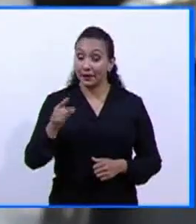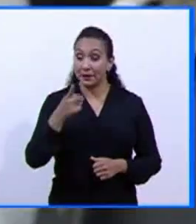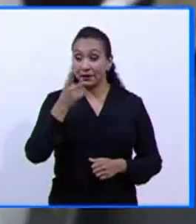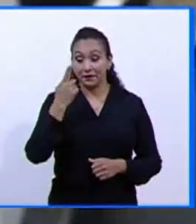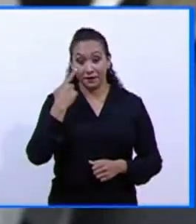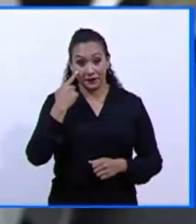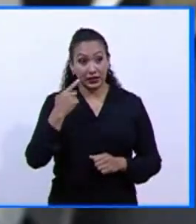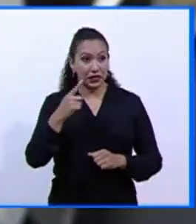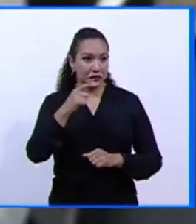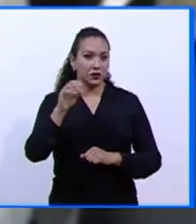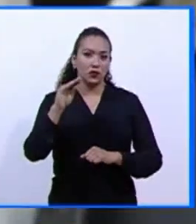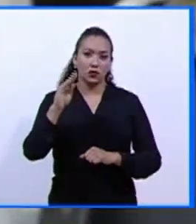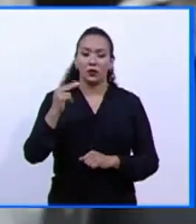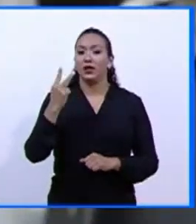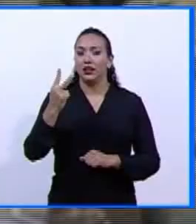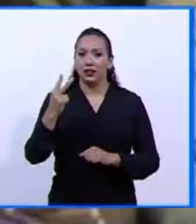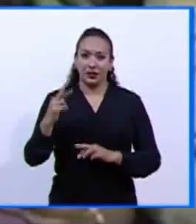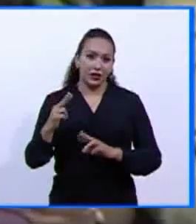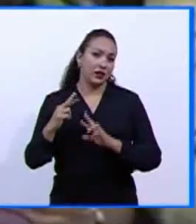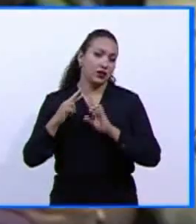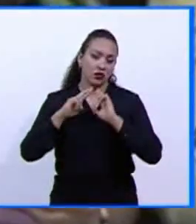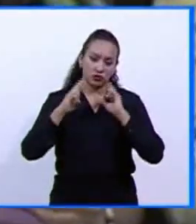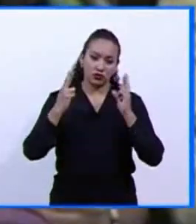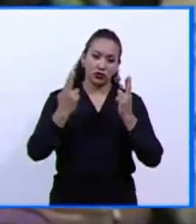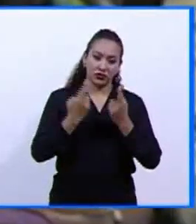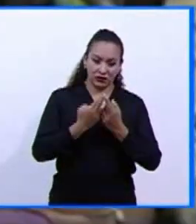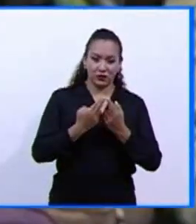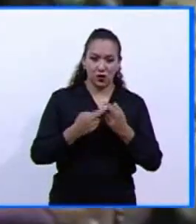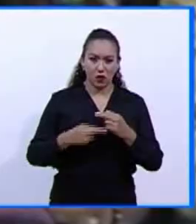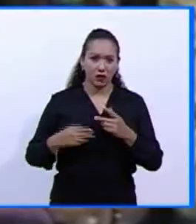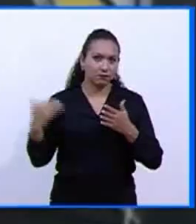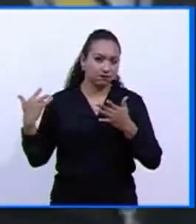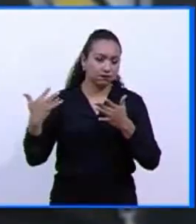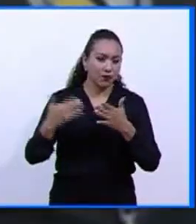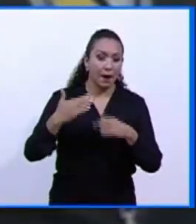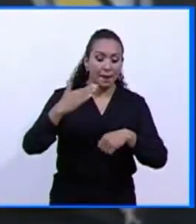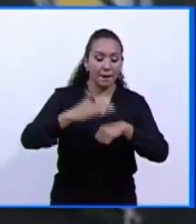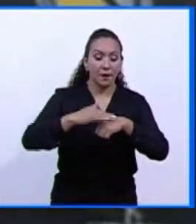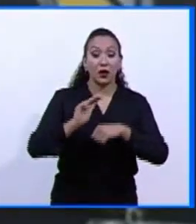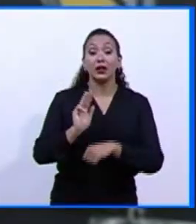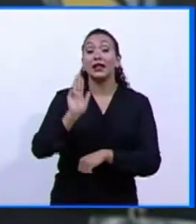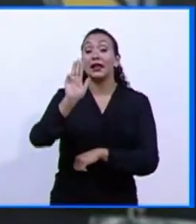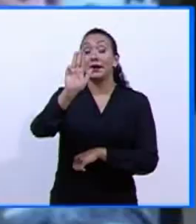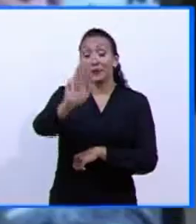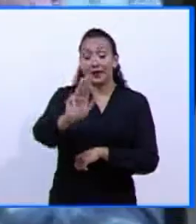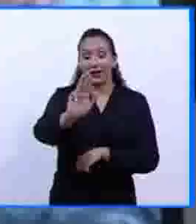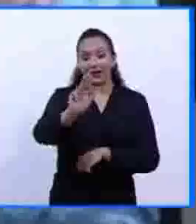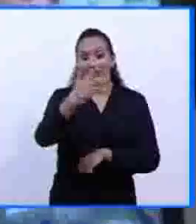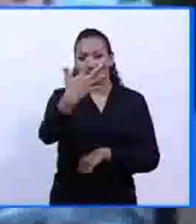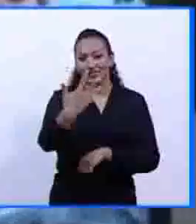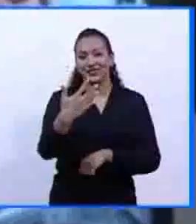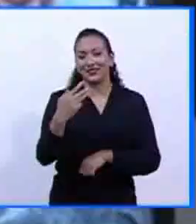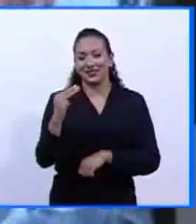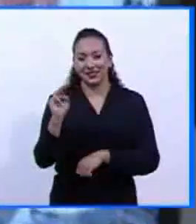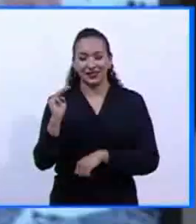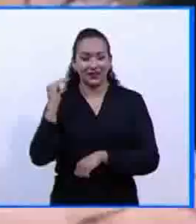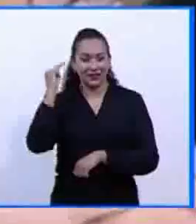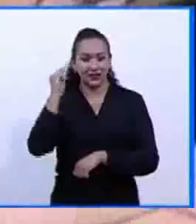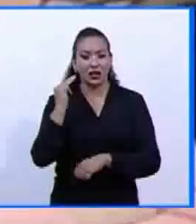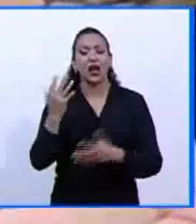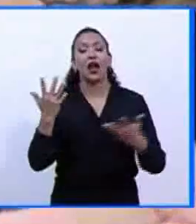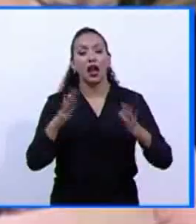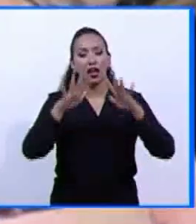este 192 periodo ordinario de sesiones de la Comisión, el próximo miércoles 5 de marzo se llevará a cabo